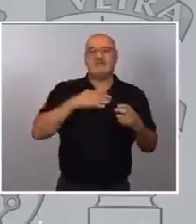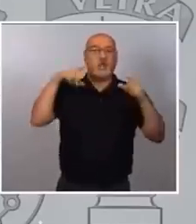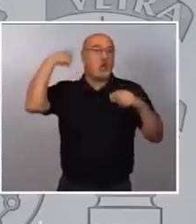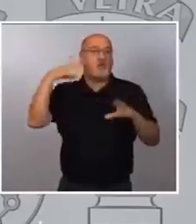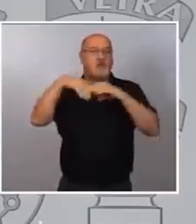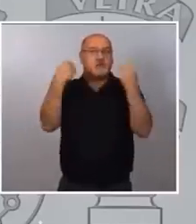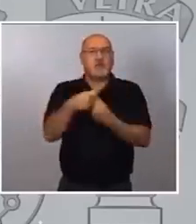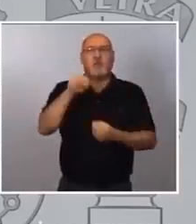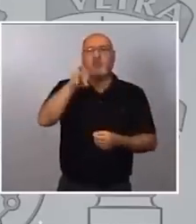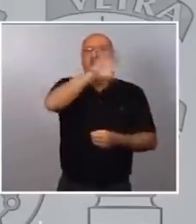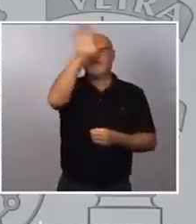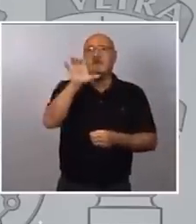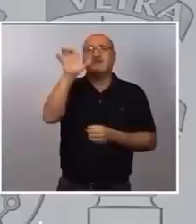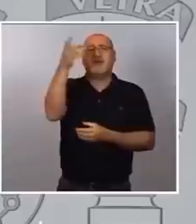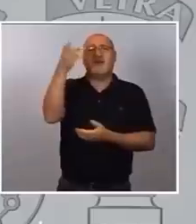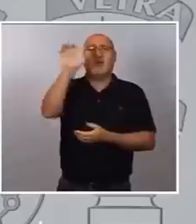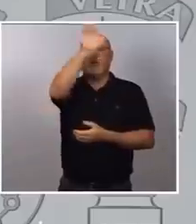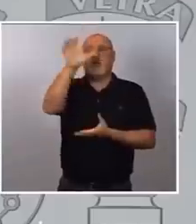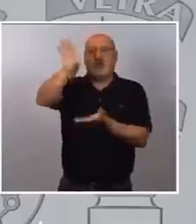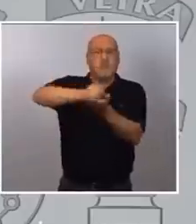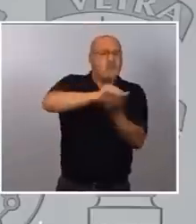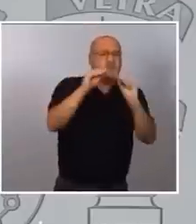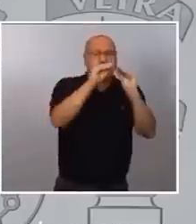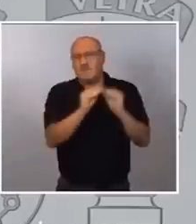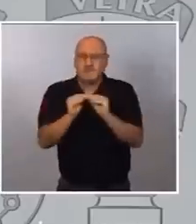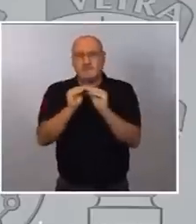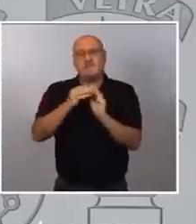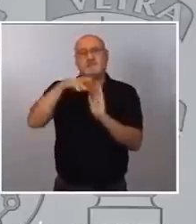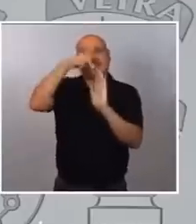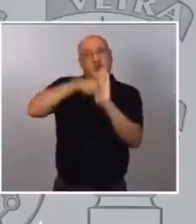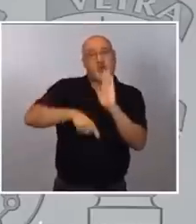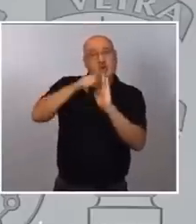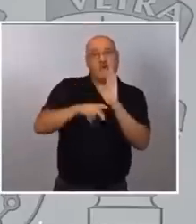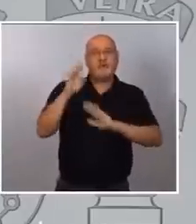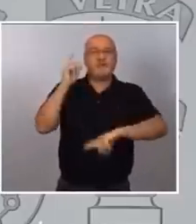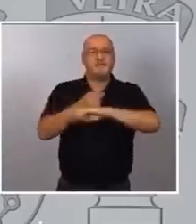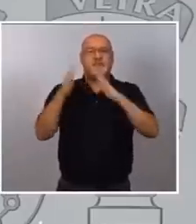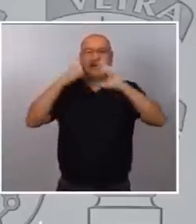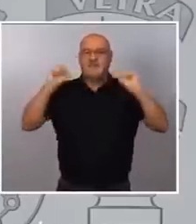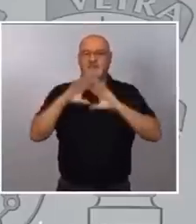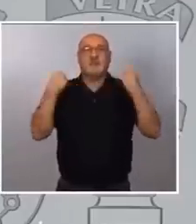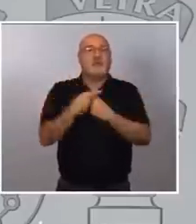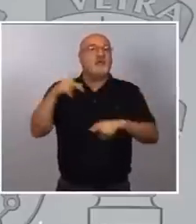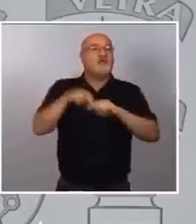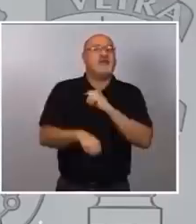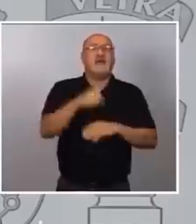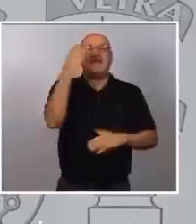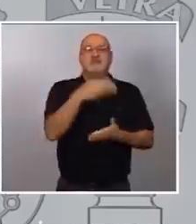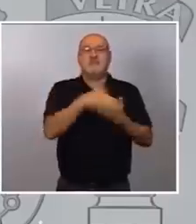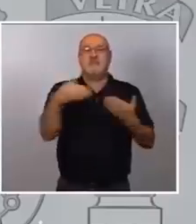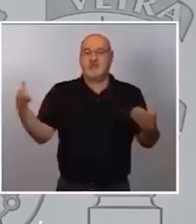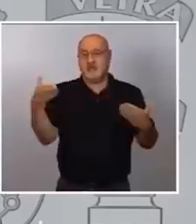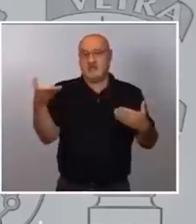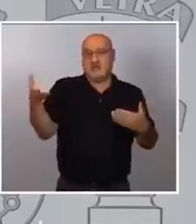europeos, calculó que las medidas de confinamiento a gran escala evitaron la muerte de más de 3 millones de personas por el COVID.